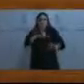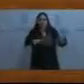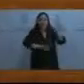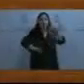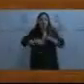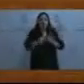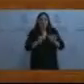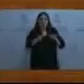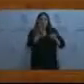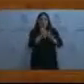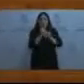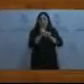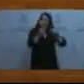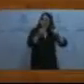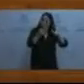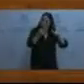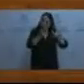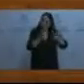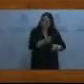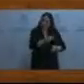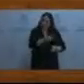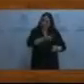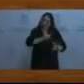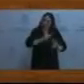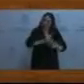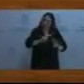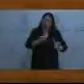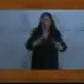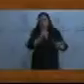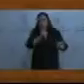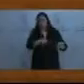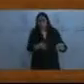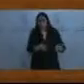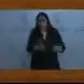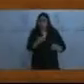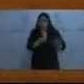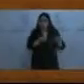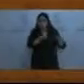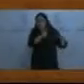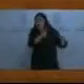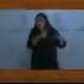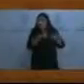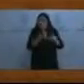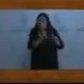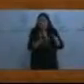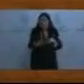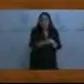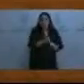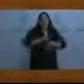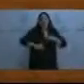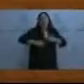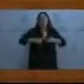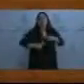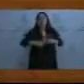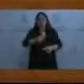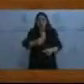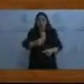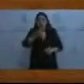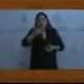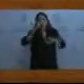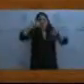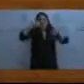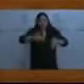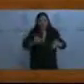tampoco hay que pasarse, no se vaya a cansar. El problema se soluciona más o menos, pero las consecuencias ocasionadas por la inexistencia de una política seria